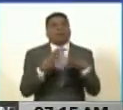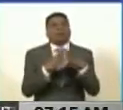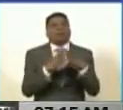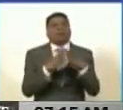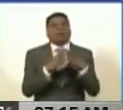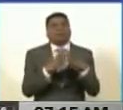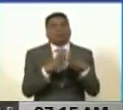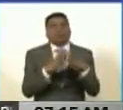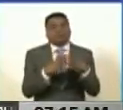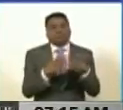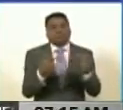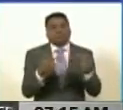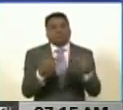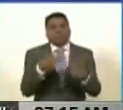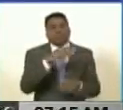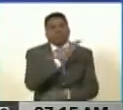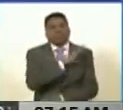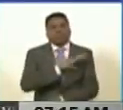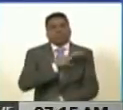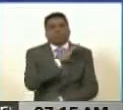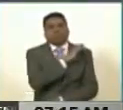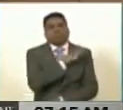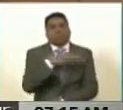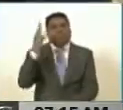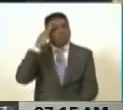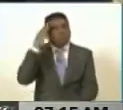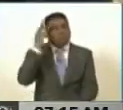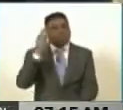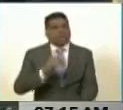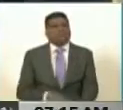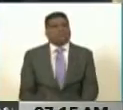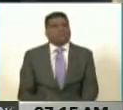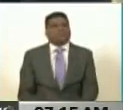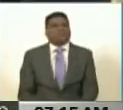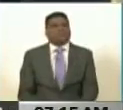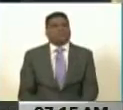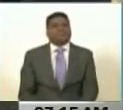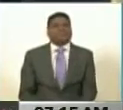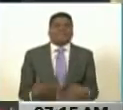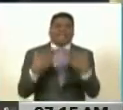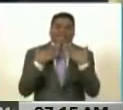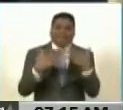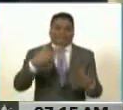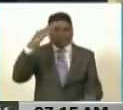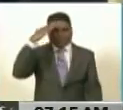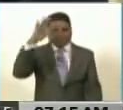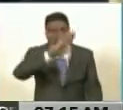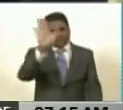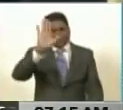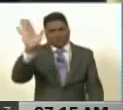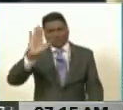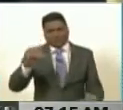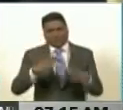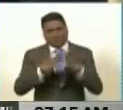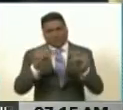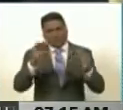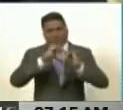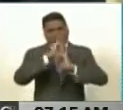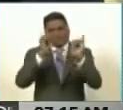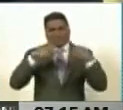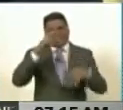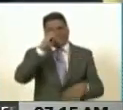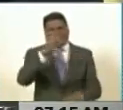Moral Republicano. Bienvenido a La Pauta de Hoy. Muchísimas gracias. Un saludo a toda la audiencia y un feliz año pues